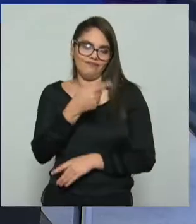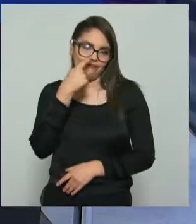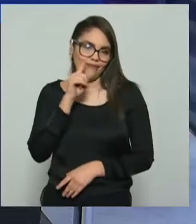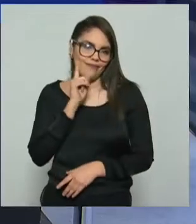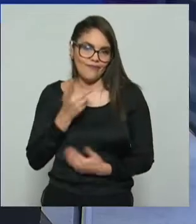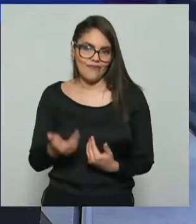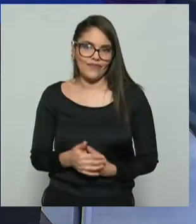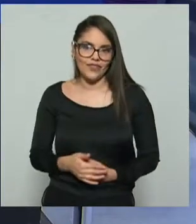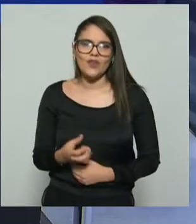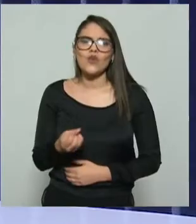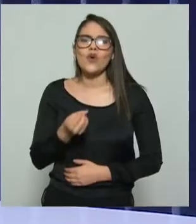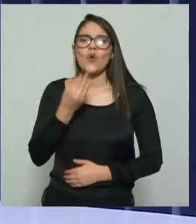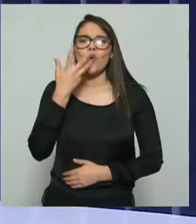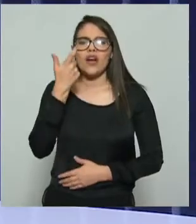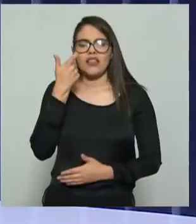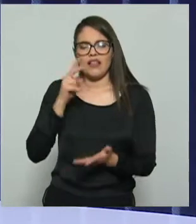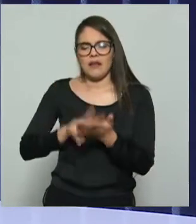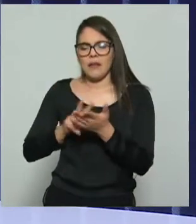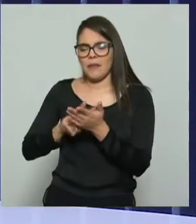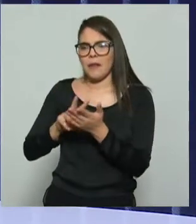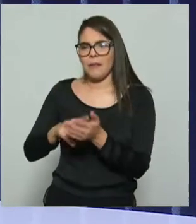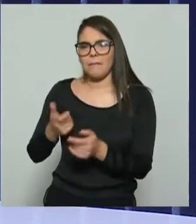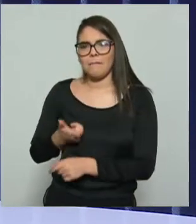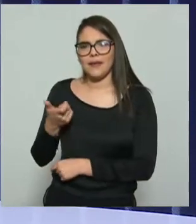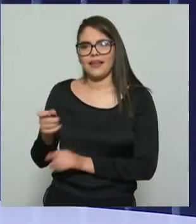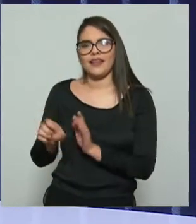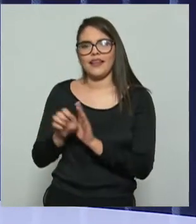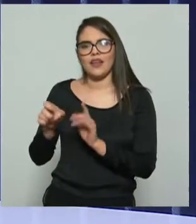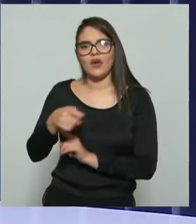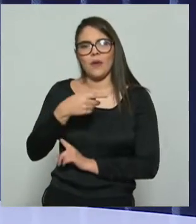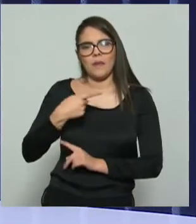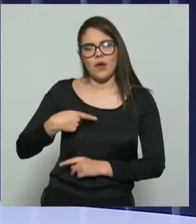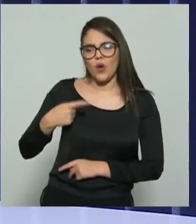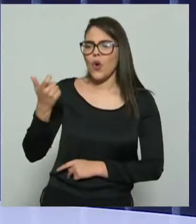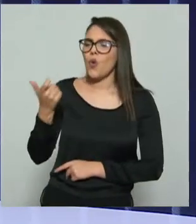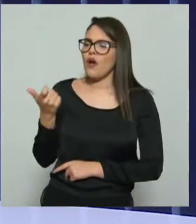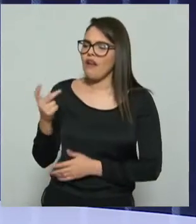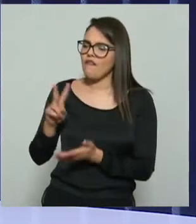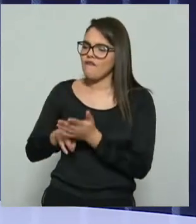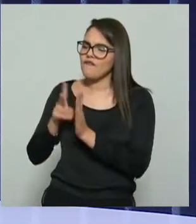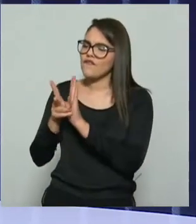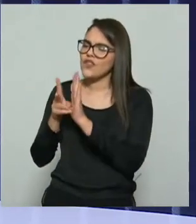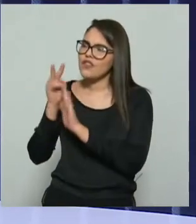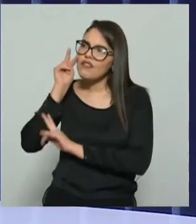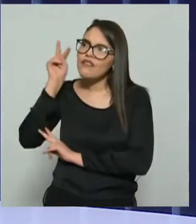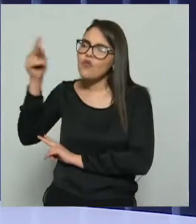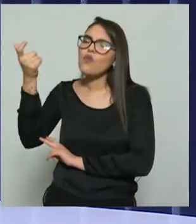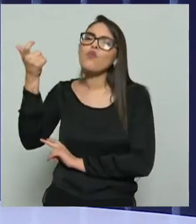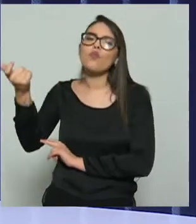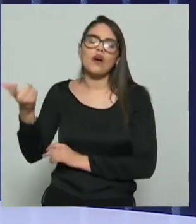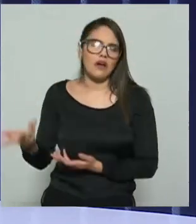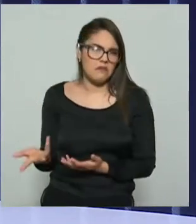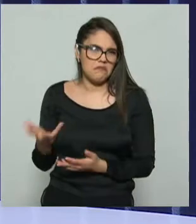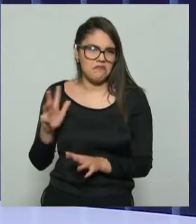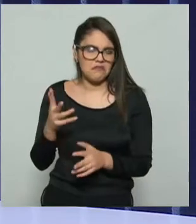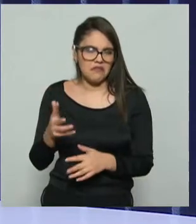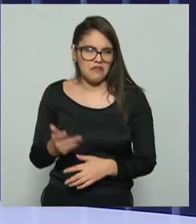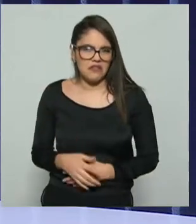por estas imágenes? Es decir, este individuo que grababa cada video, ¿cuánto cuesta este video en el